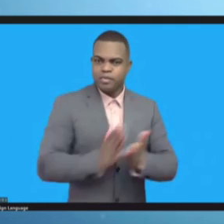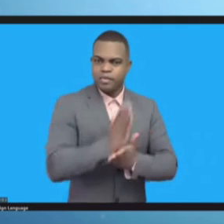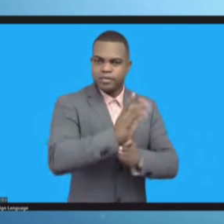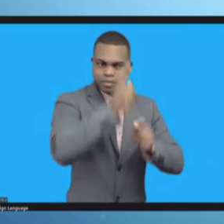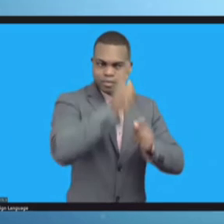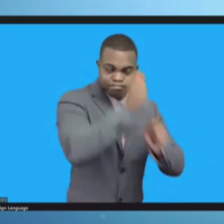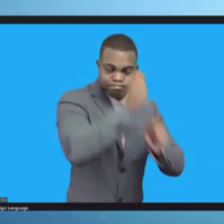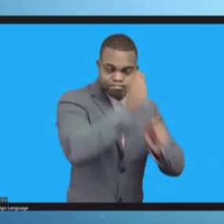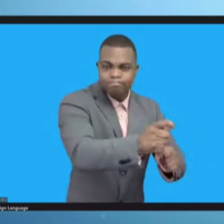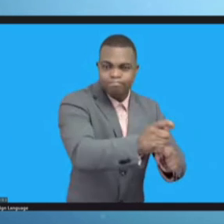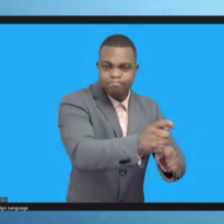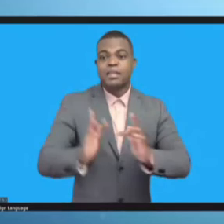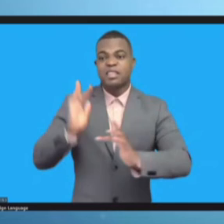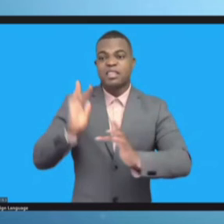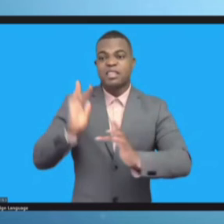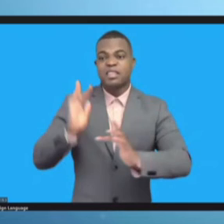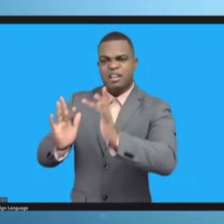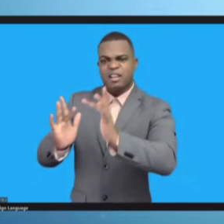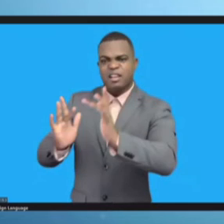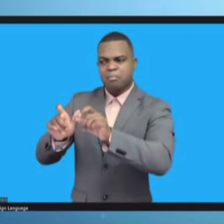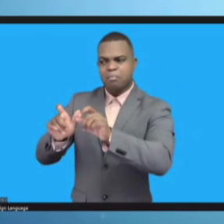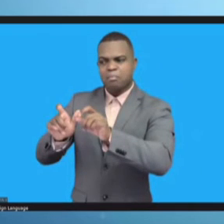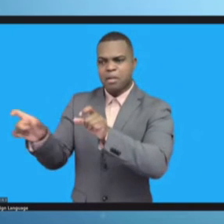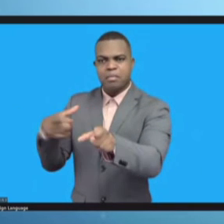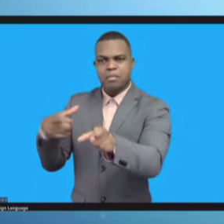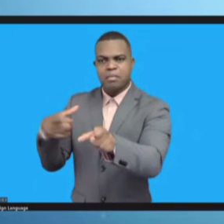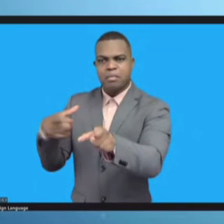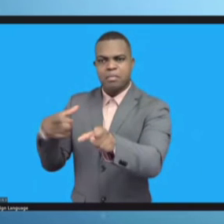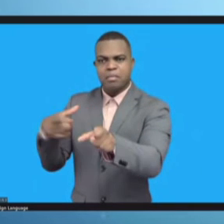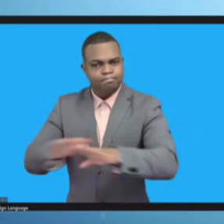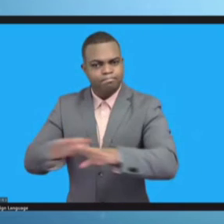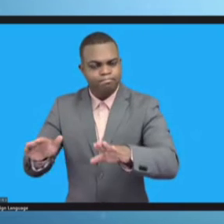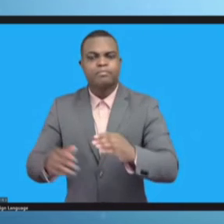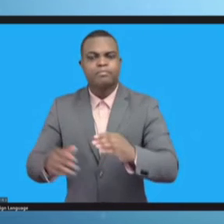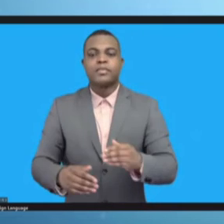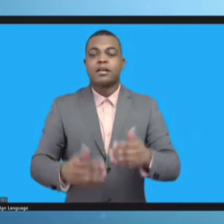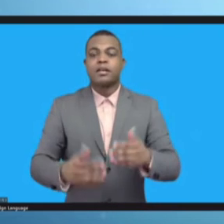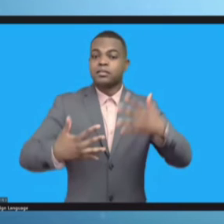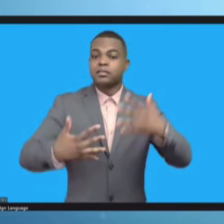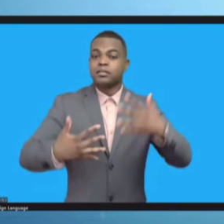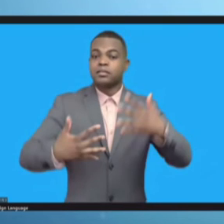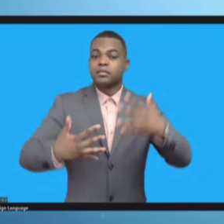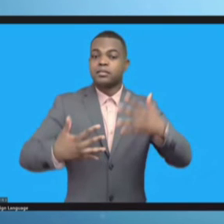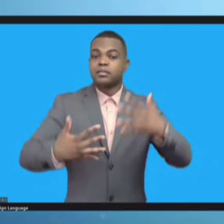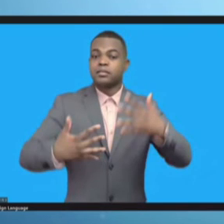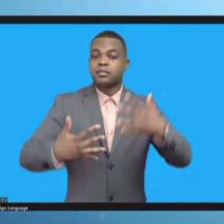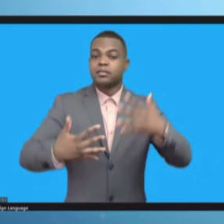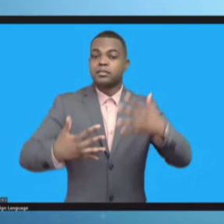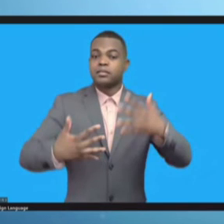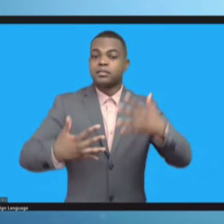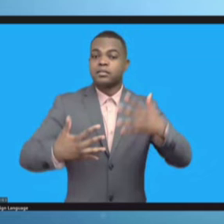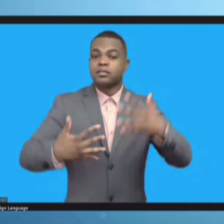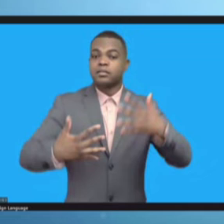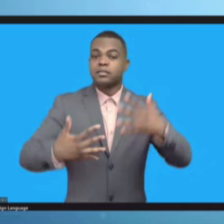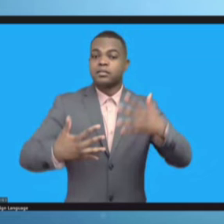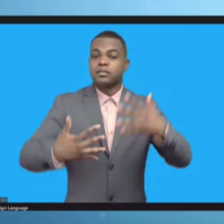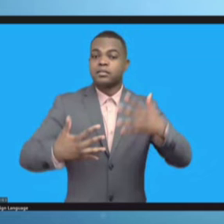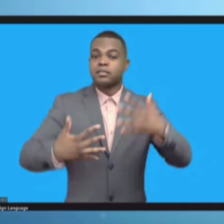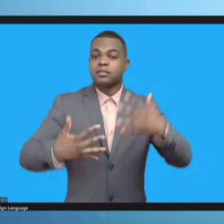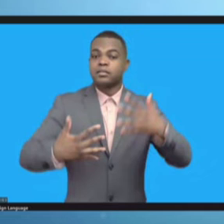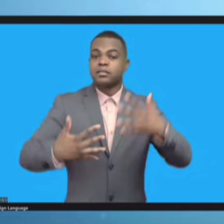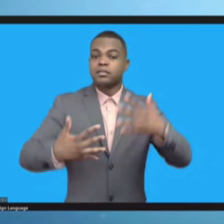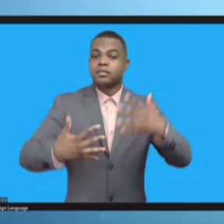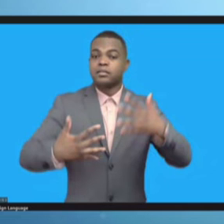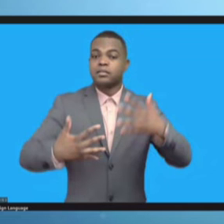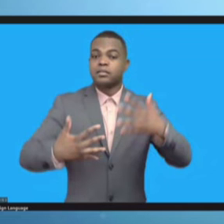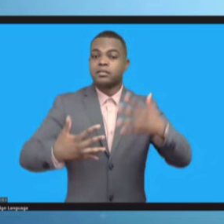transmitida seguridad protección abordar las tecnologías avanzadas incluidas